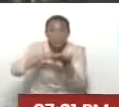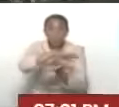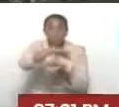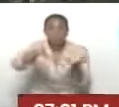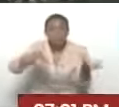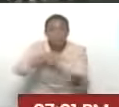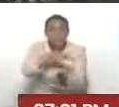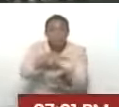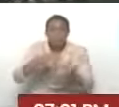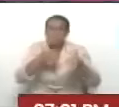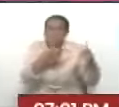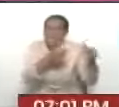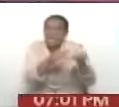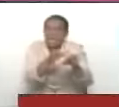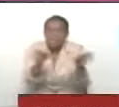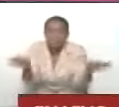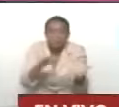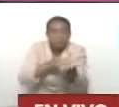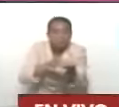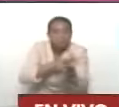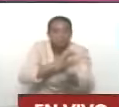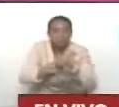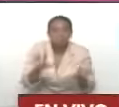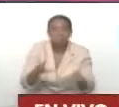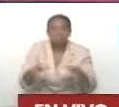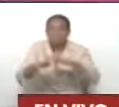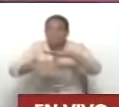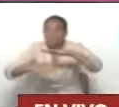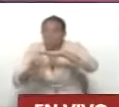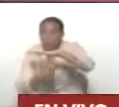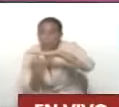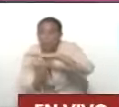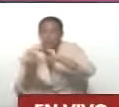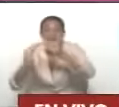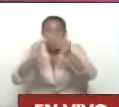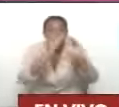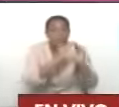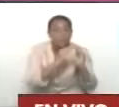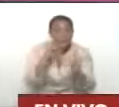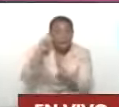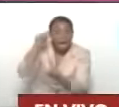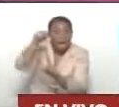construidas desde abajo, desde el poder popular, desde lo local.